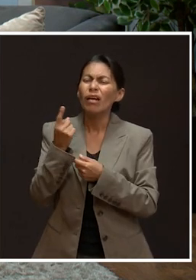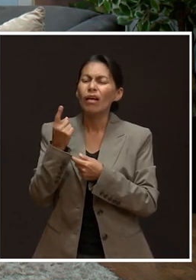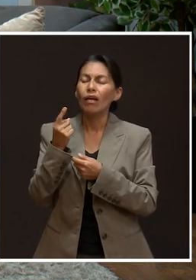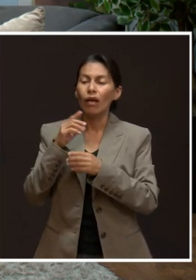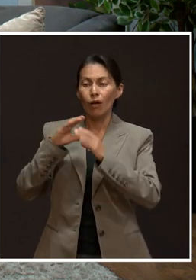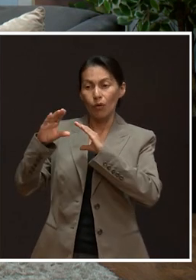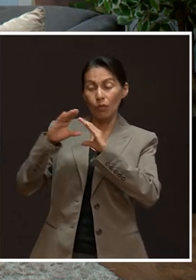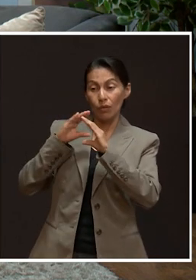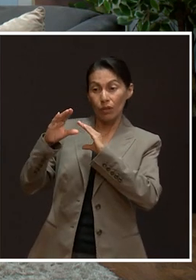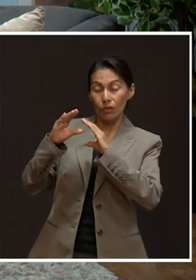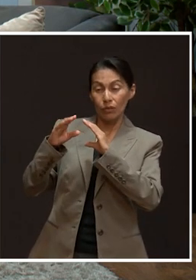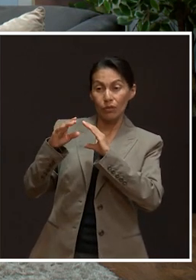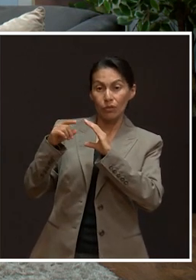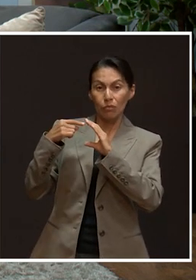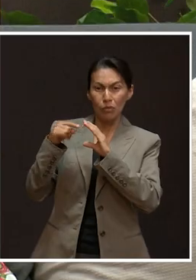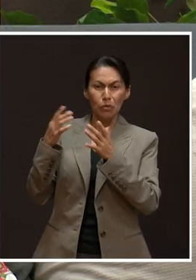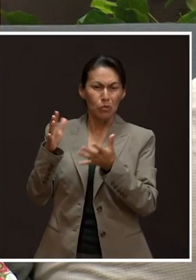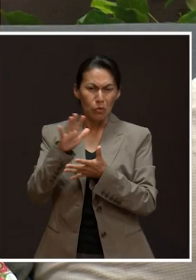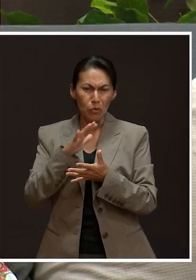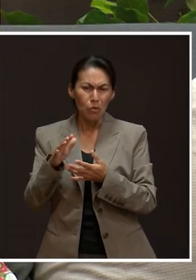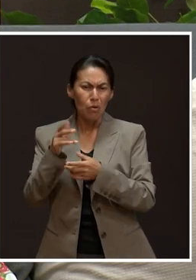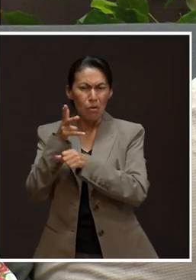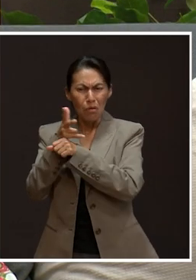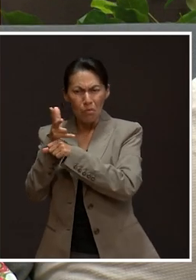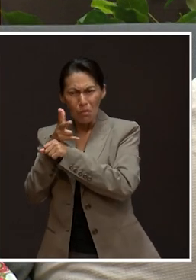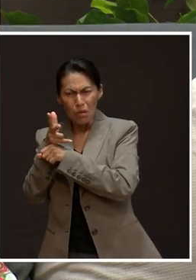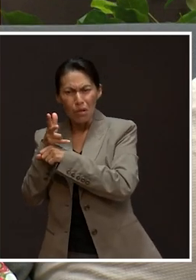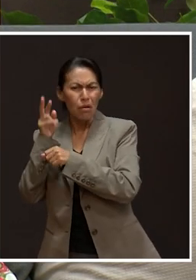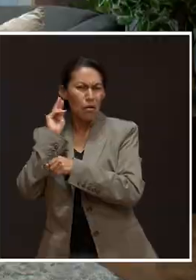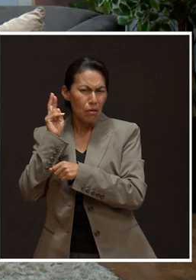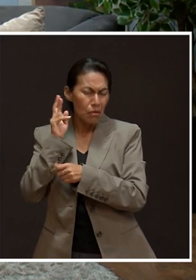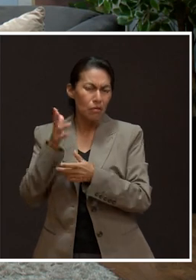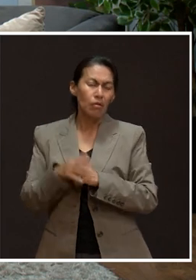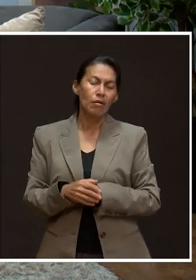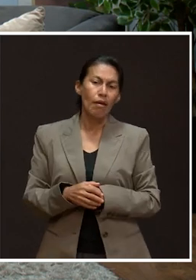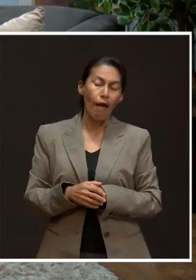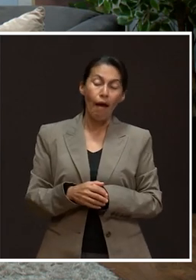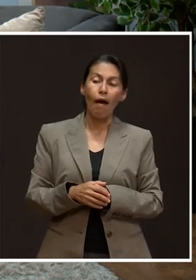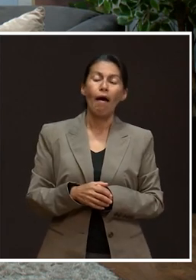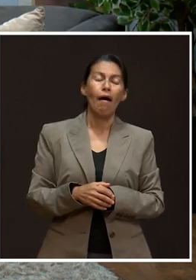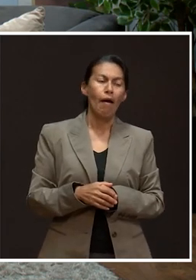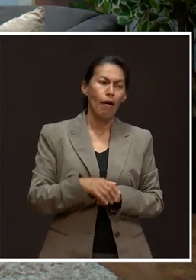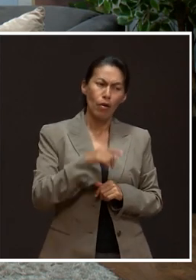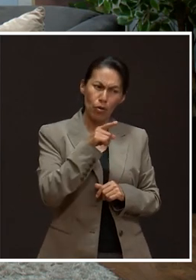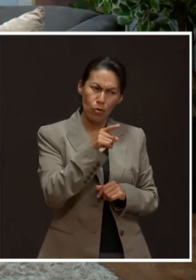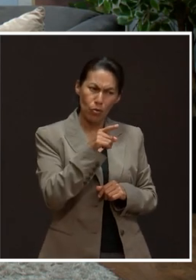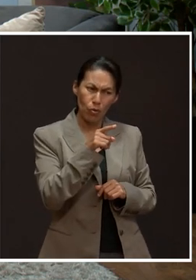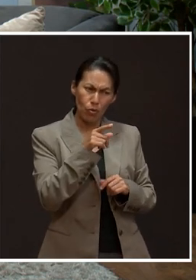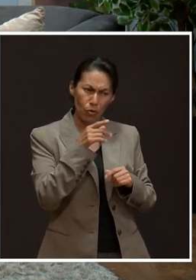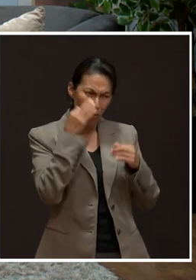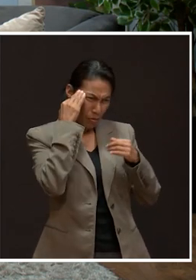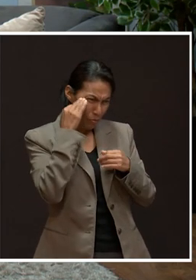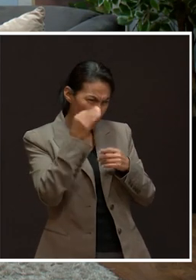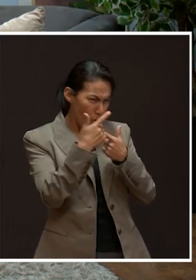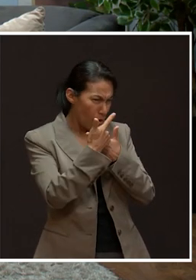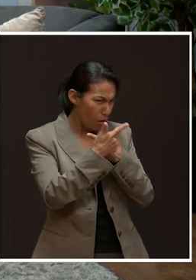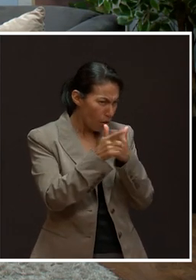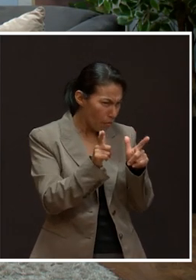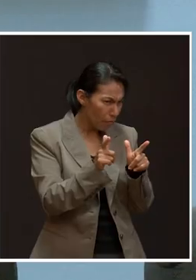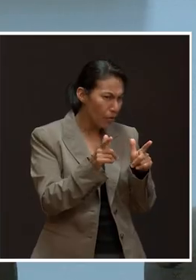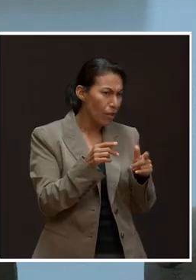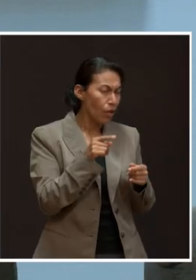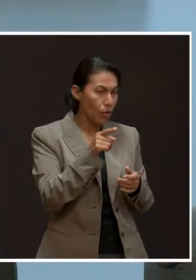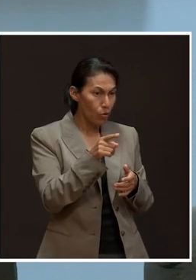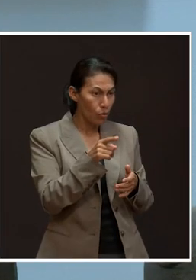y, pues, aquí estoy. Perfecto. Entonces, en tus tiempos, digámoslo así, de vacaciones,